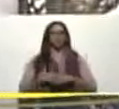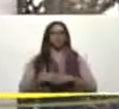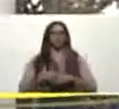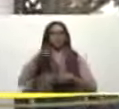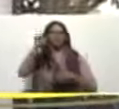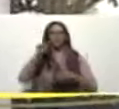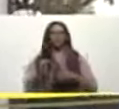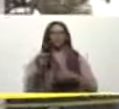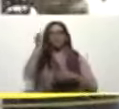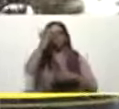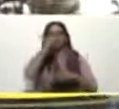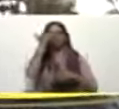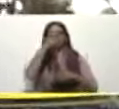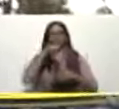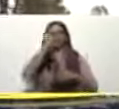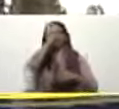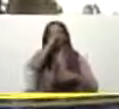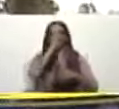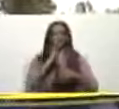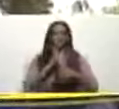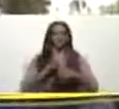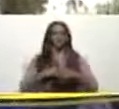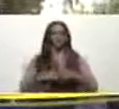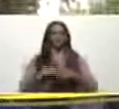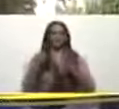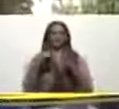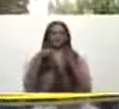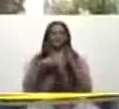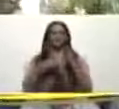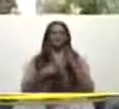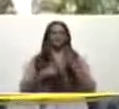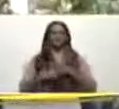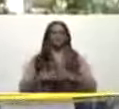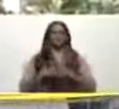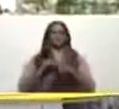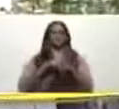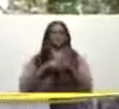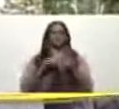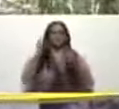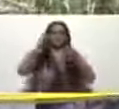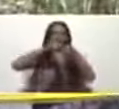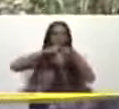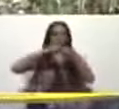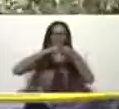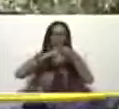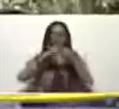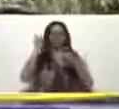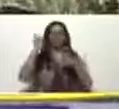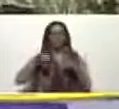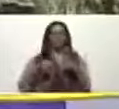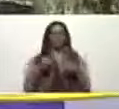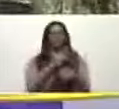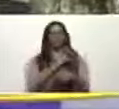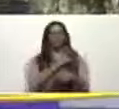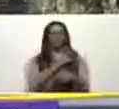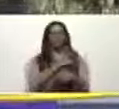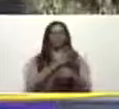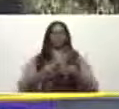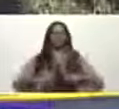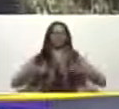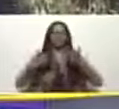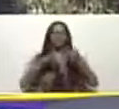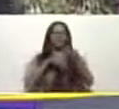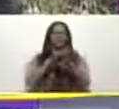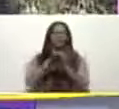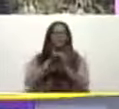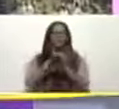Sudáfrica, Brasil, etcétera, etcétera. Así que articulemos también con las universidades más